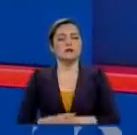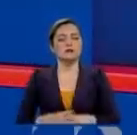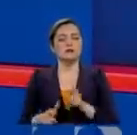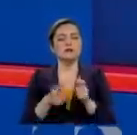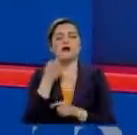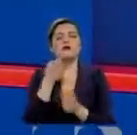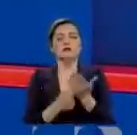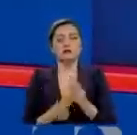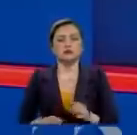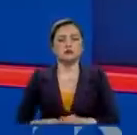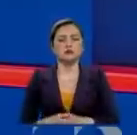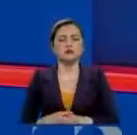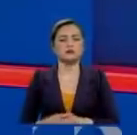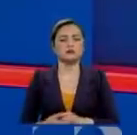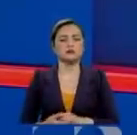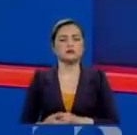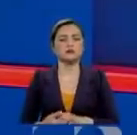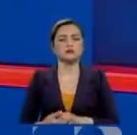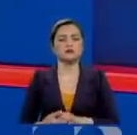los vecinos de esta zona.